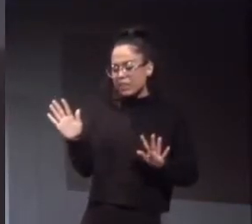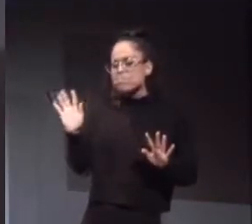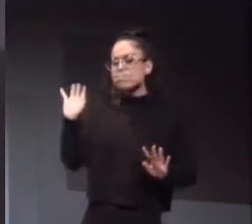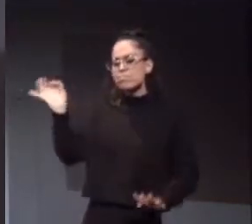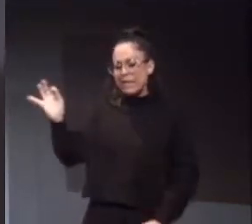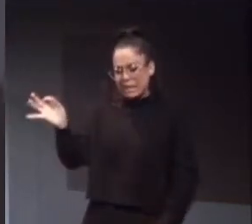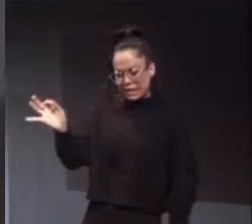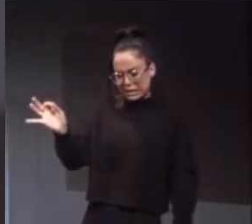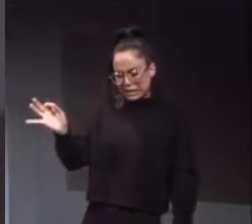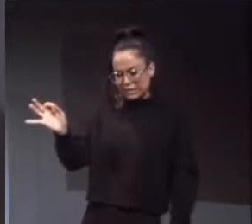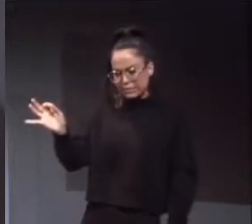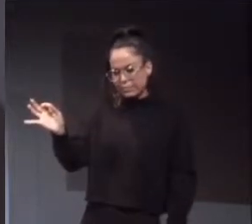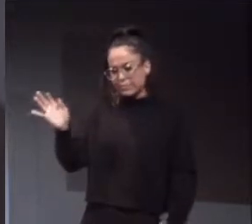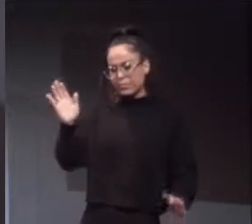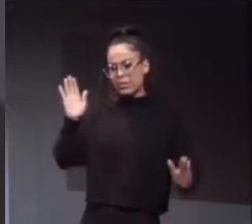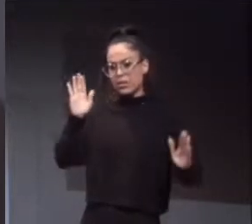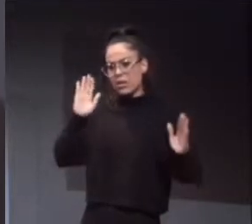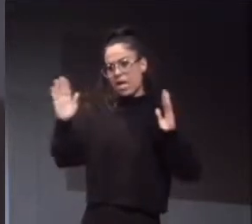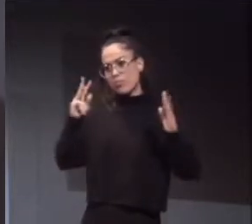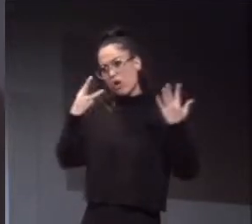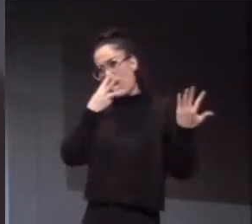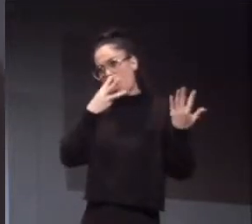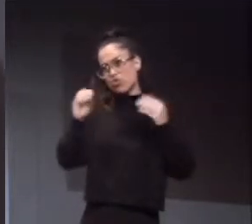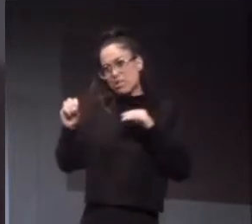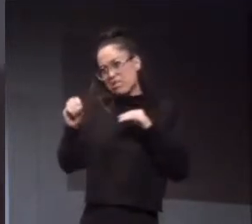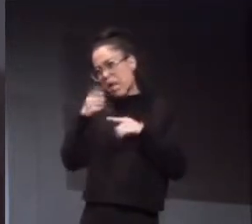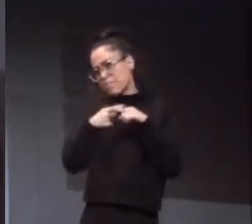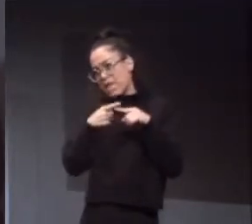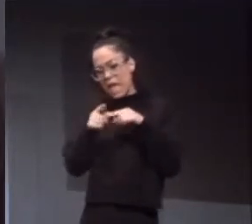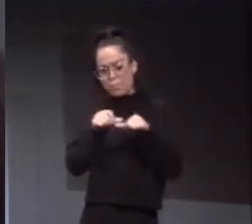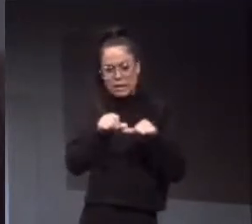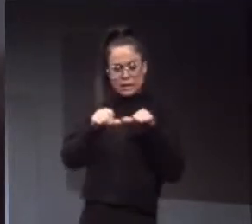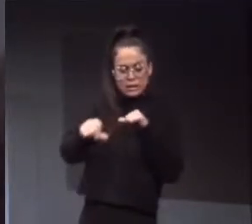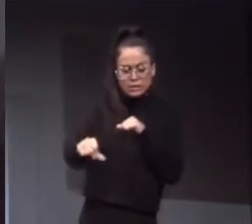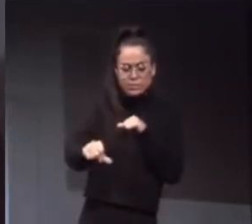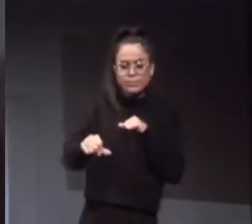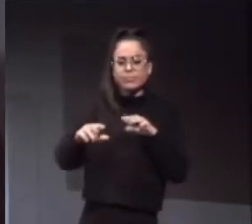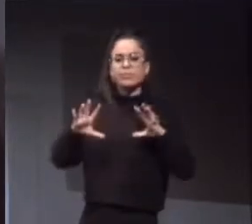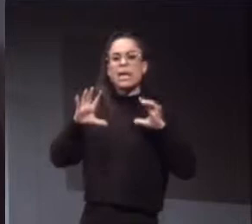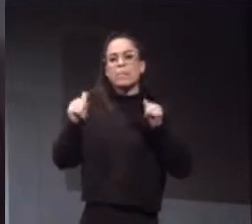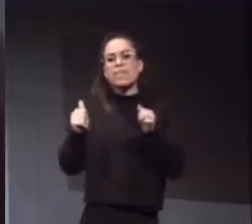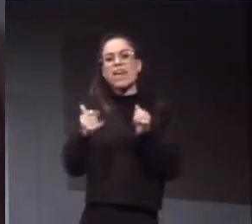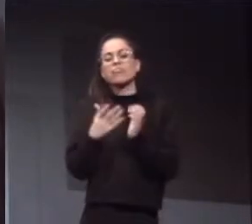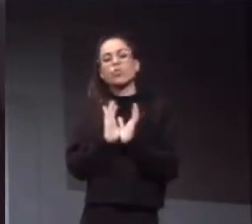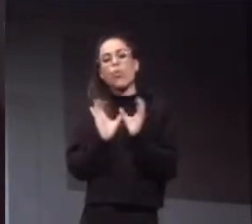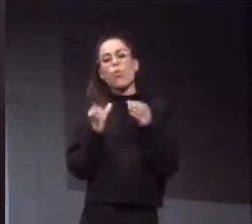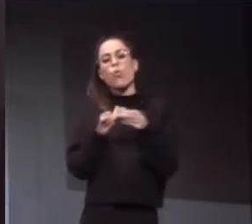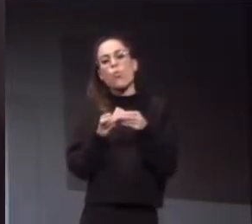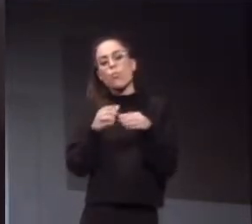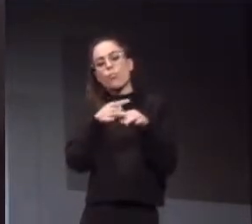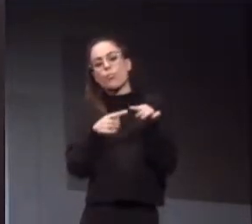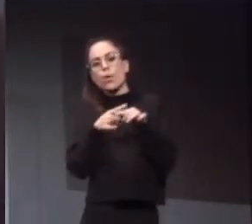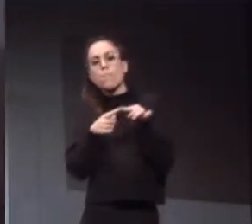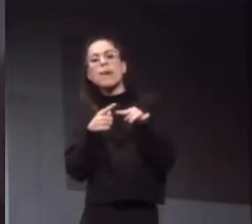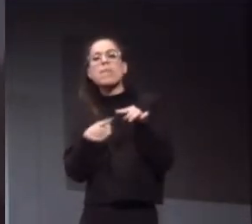o sea desde mediados finales de los 80 palante pues se consolida una amplia clase media con alto poder adquisitivo